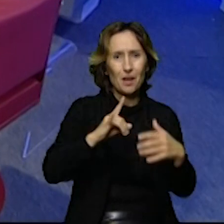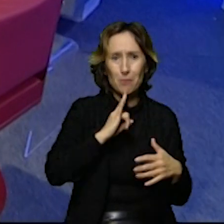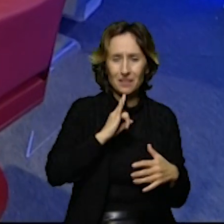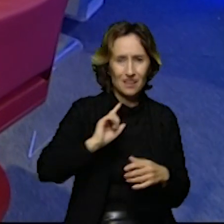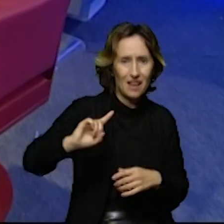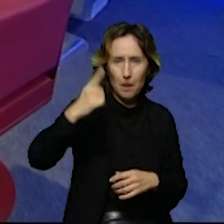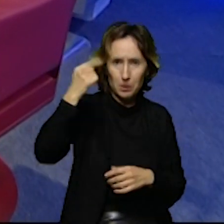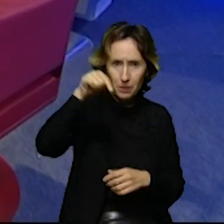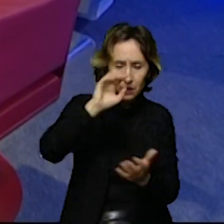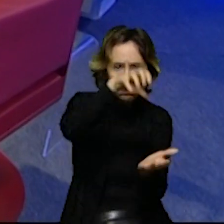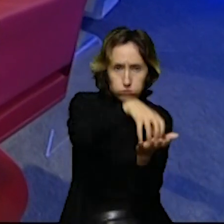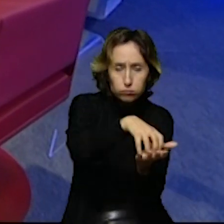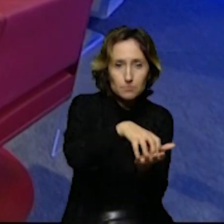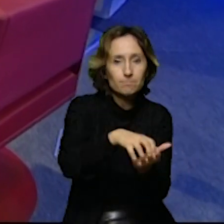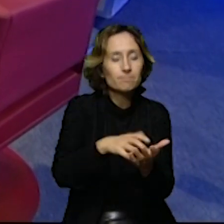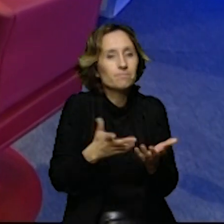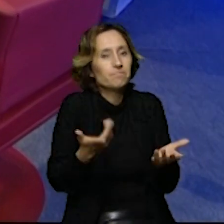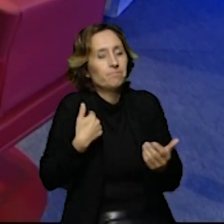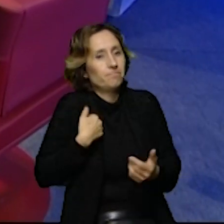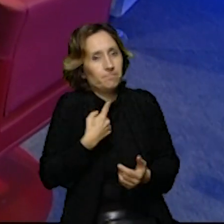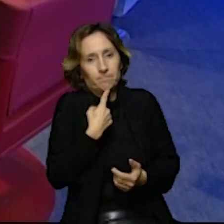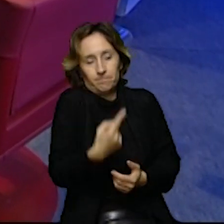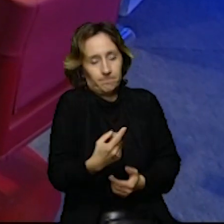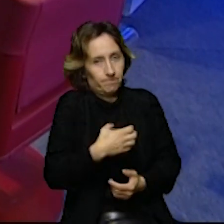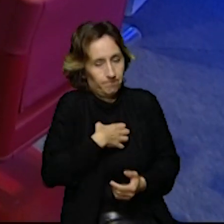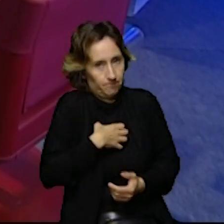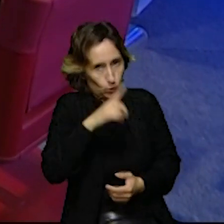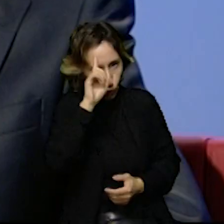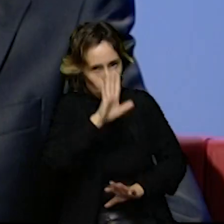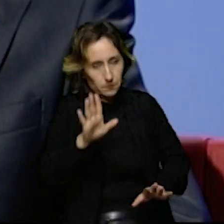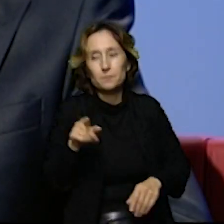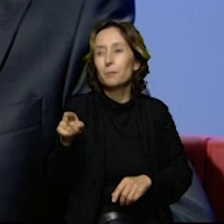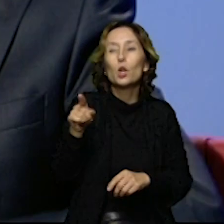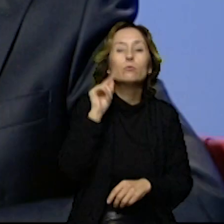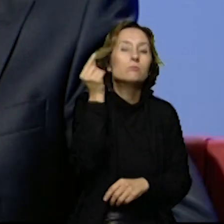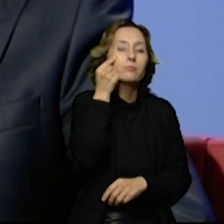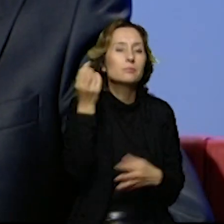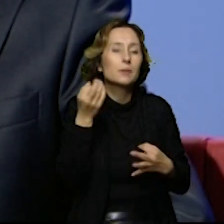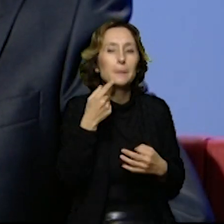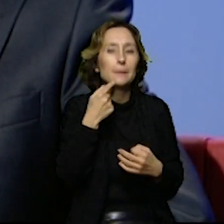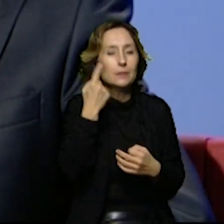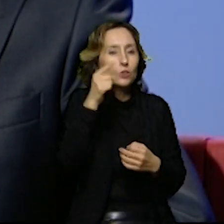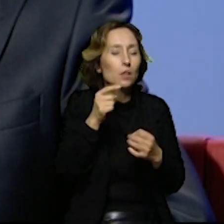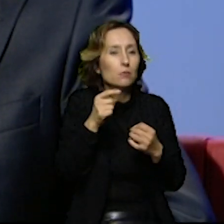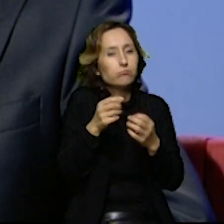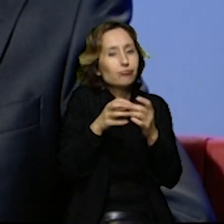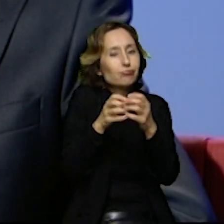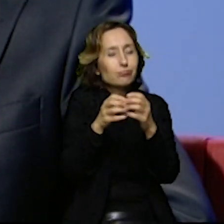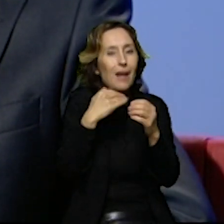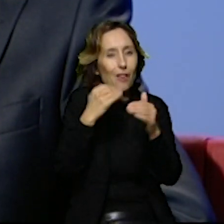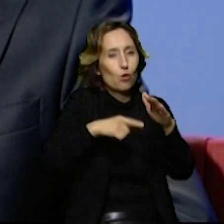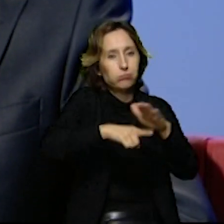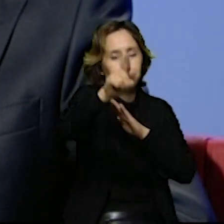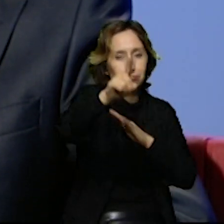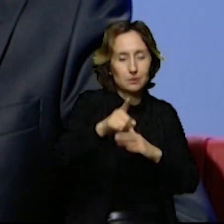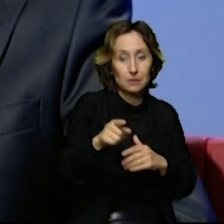baterías para vehículos eléctricos? Eso no se lo puedo decir, no lo sé. ¿Pero ojalá, qué le llega? Porque a mí me llega, hombre, que la cosa está muy avanzada. Sí, ya. yo creo